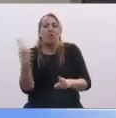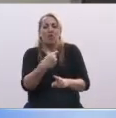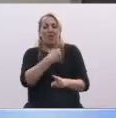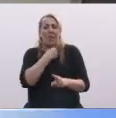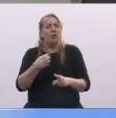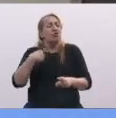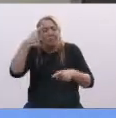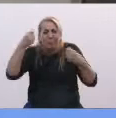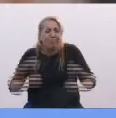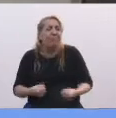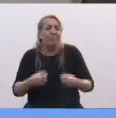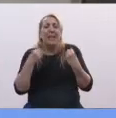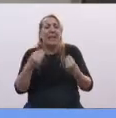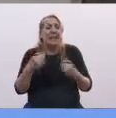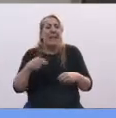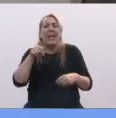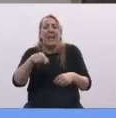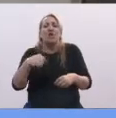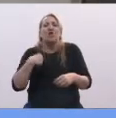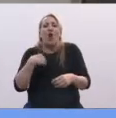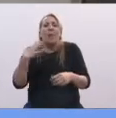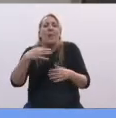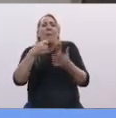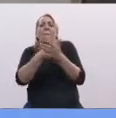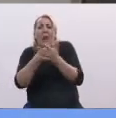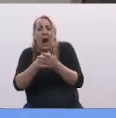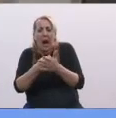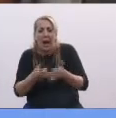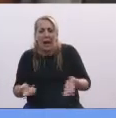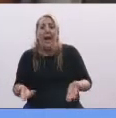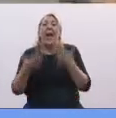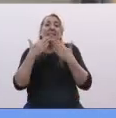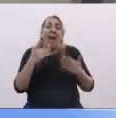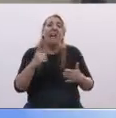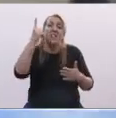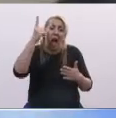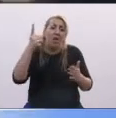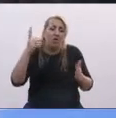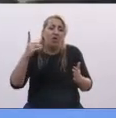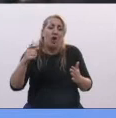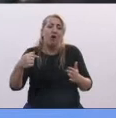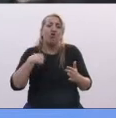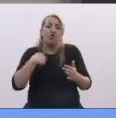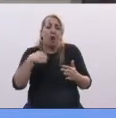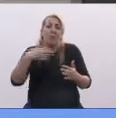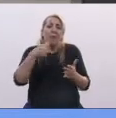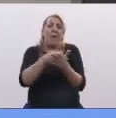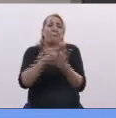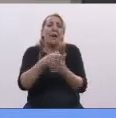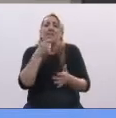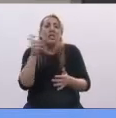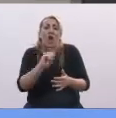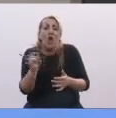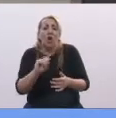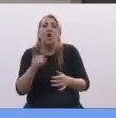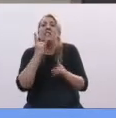estoy convencido del que más tiene, tiene que apoyar. Yo tengo que pagar. Y lo voy a... Y gracias a Dios que soy uno de los que tiene que pagar, porque si no, no tendría nada.